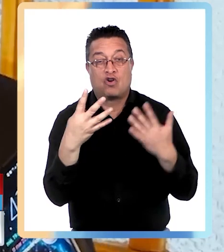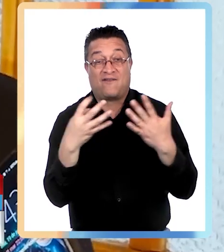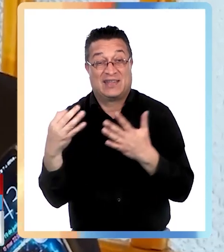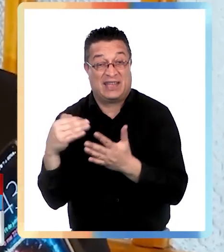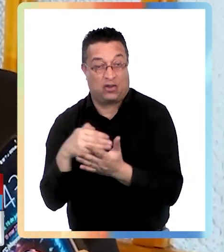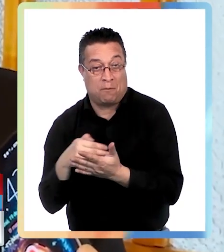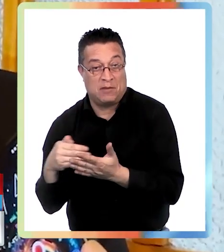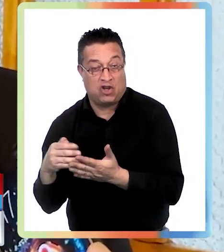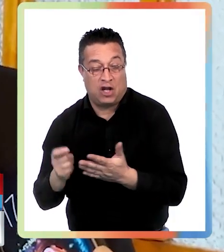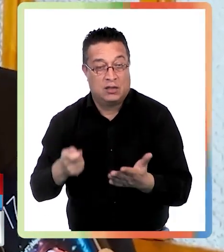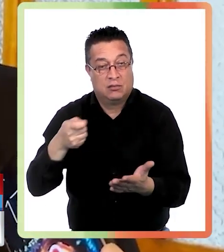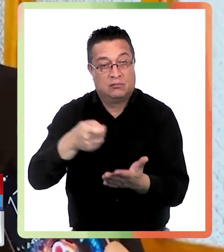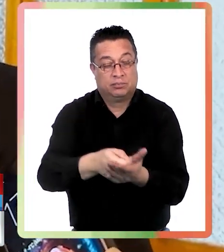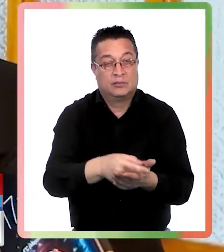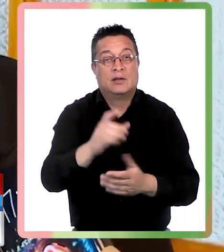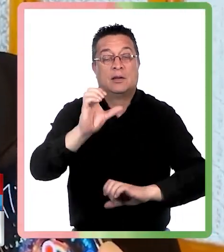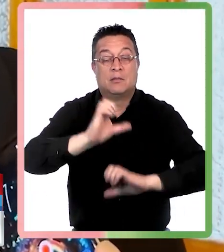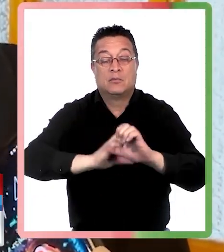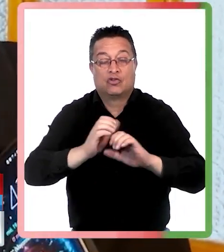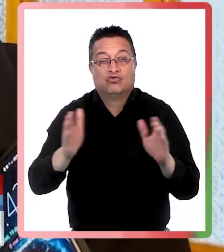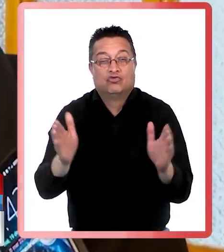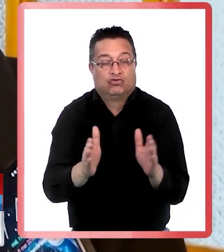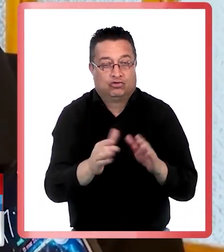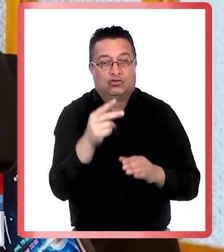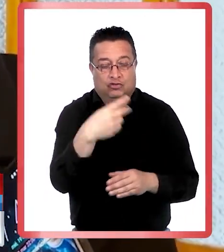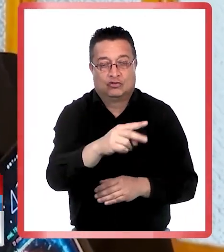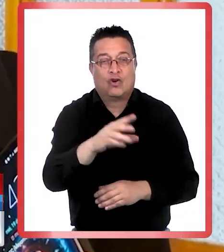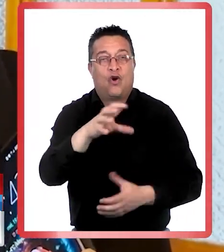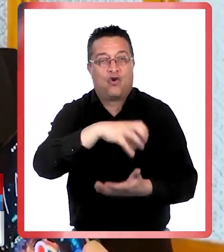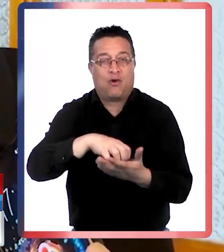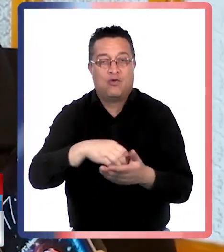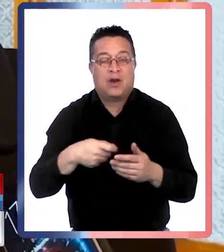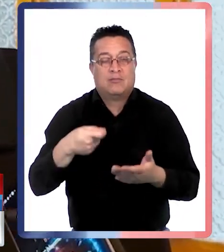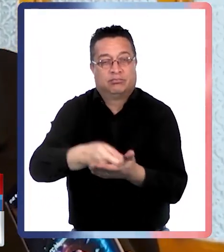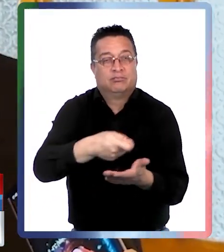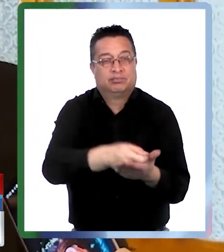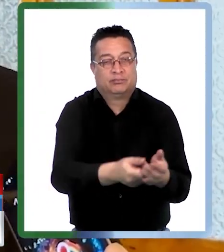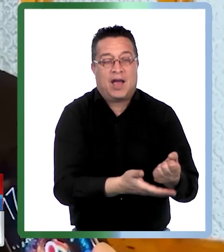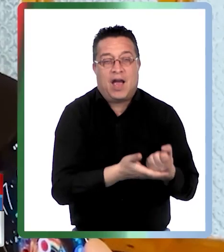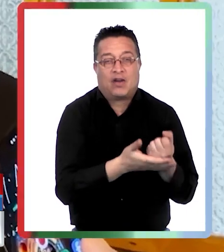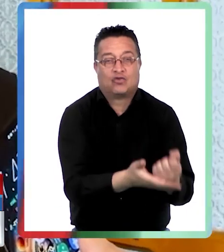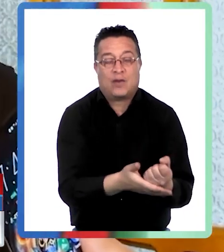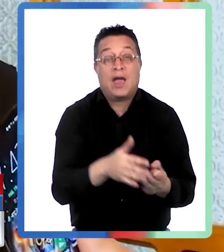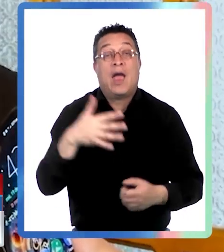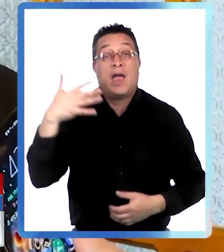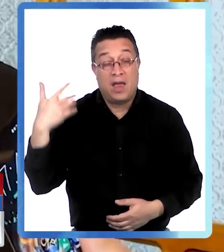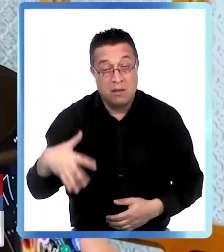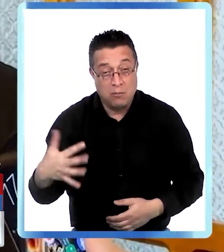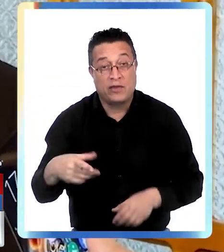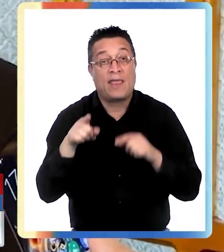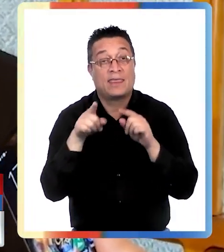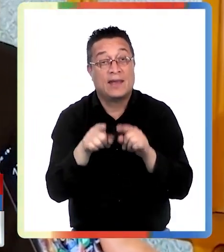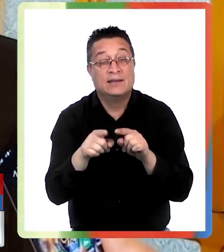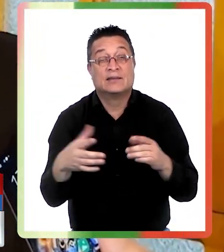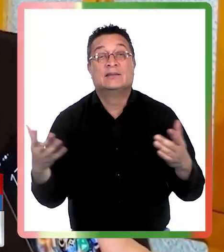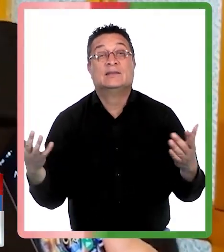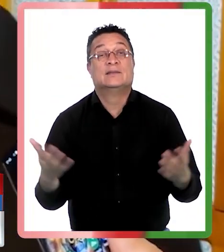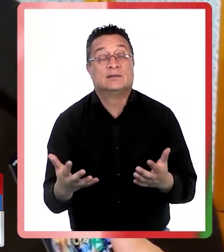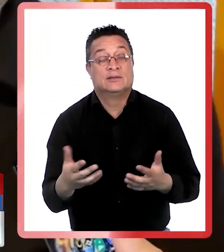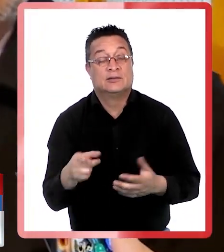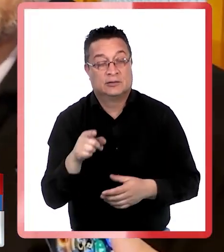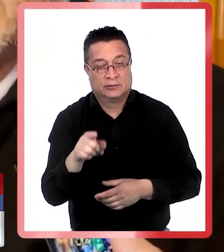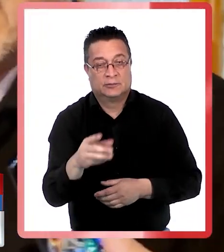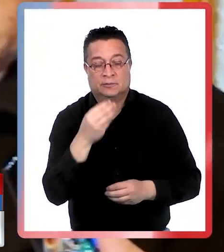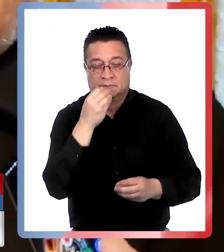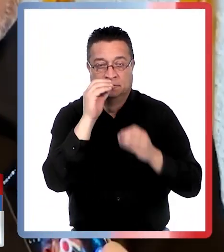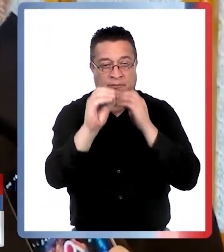millones y que va a ir en directo beneficio a los microemprendedores de la comuna y creo que lo más importante y y sustanci